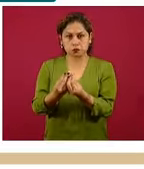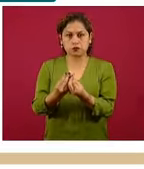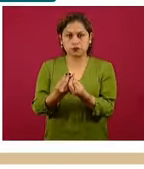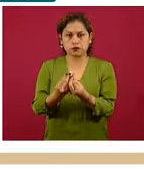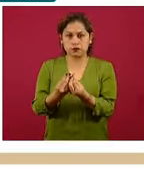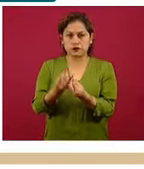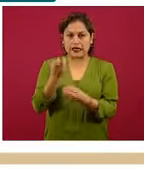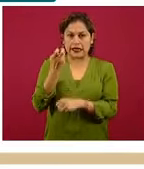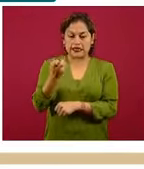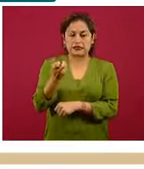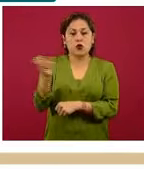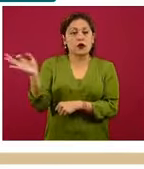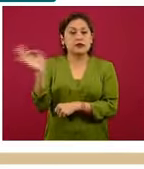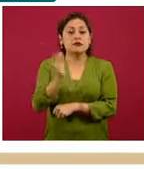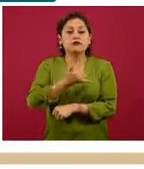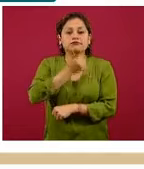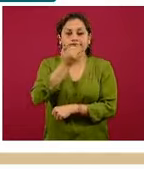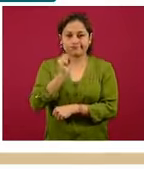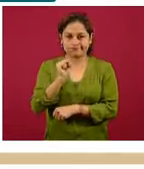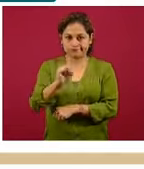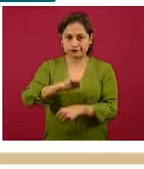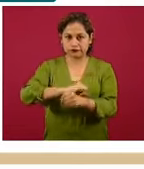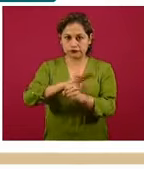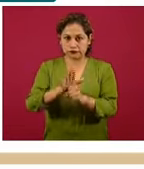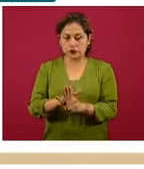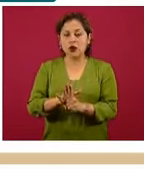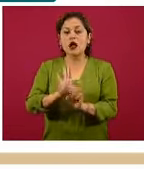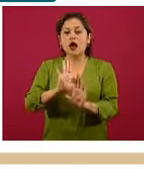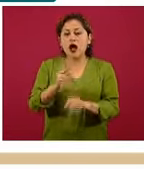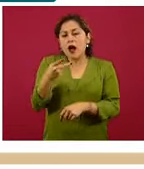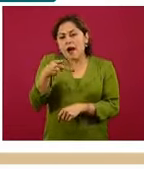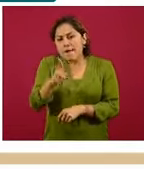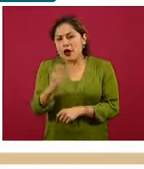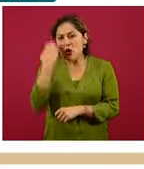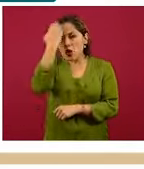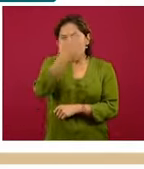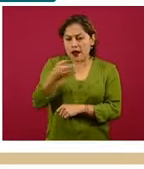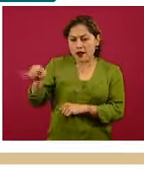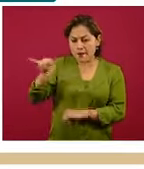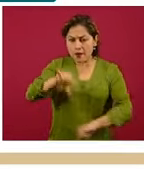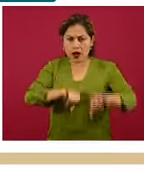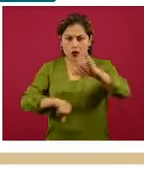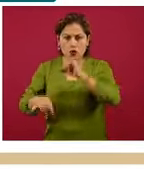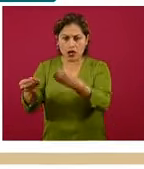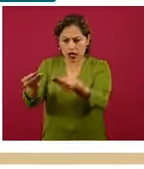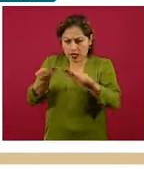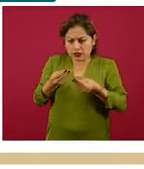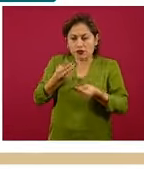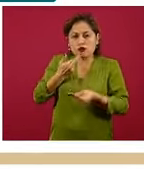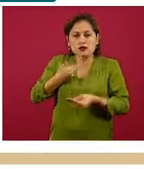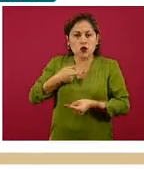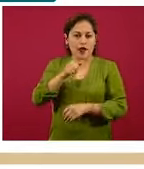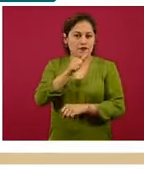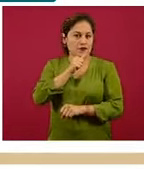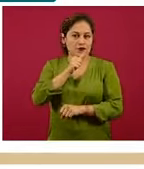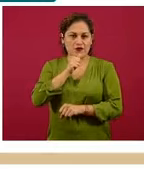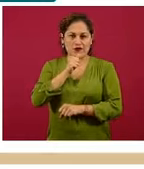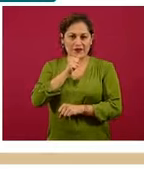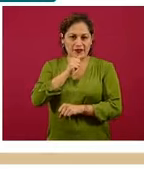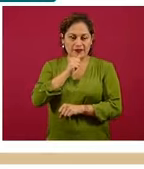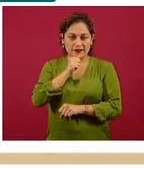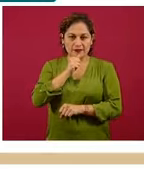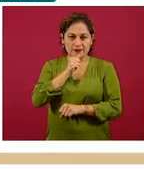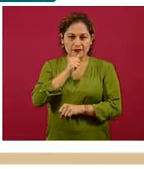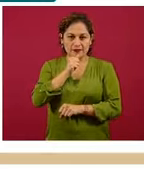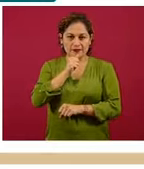de COVID-19, independientemente que su resultado de laboratorio o su clasificación todavía no ha sido registrada